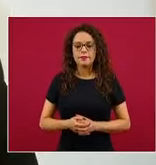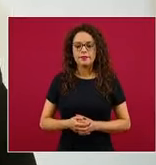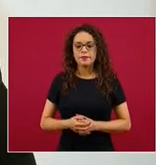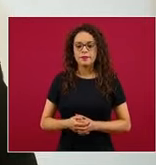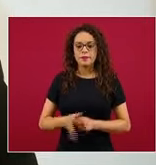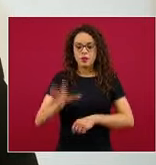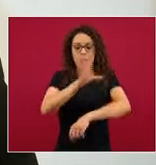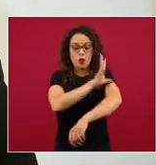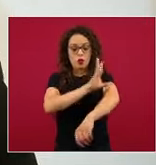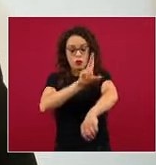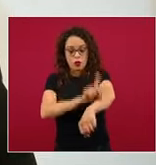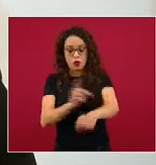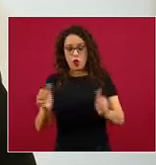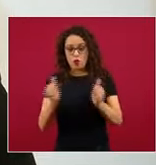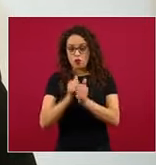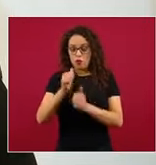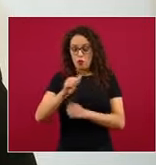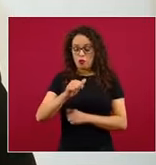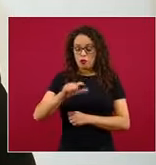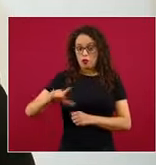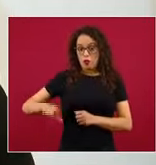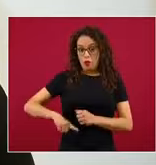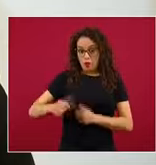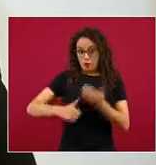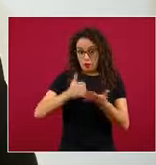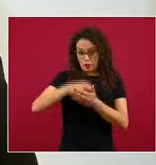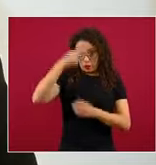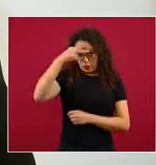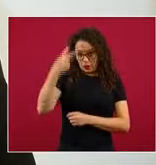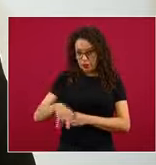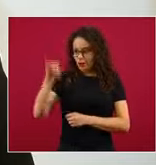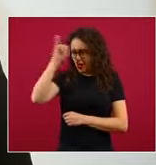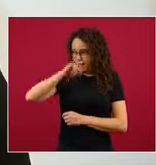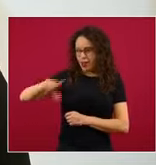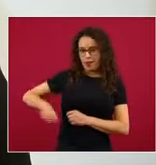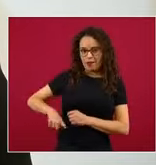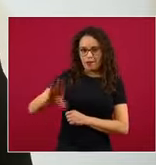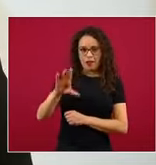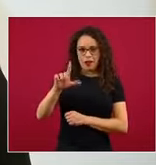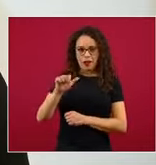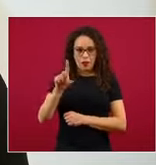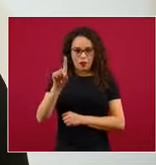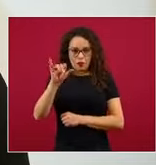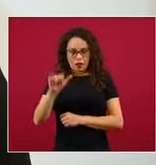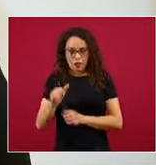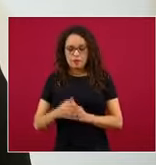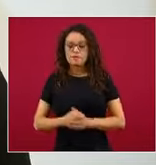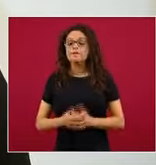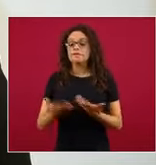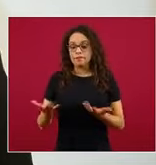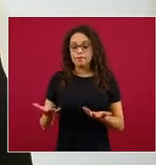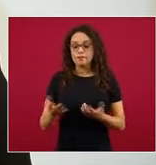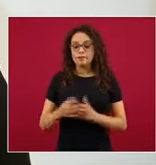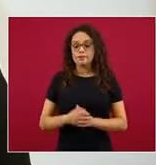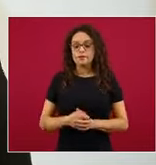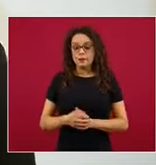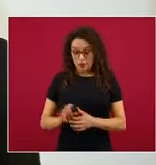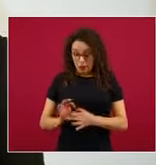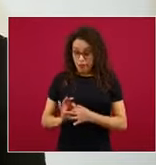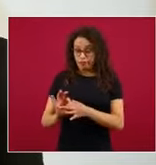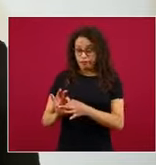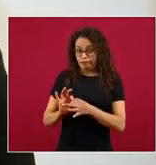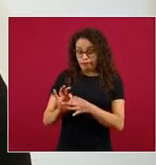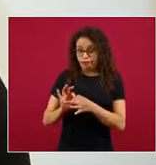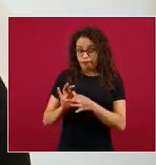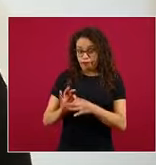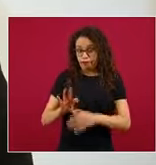el gobierno de la Ciudad de México, la jefa de gobierno, la doctora Claudia Sheinbaum, hemos tenido una coordinación estrecha y constante,